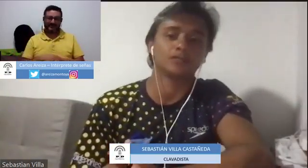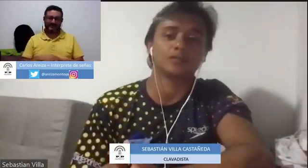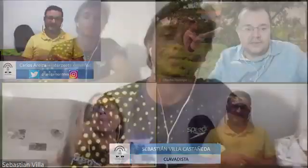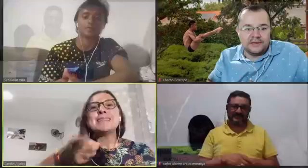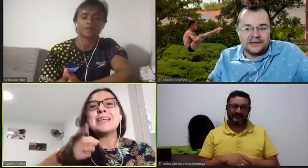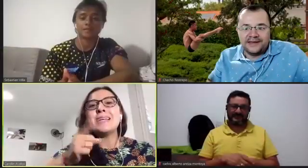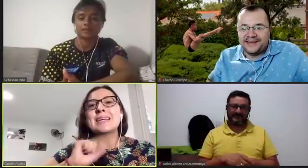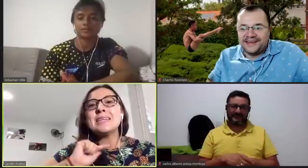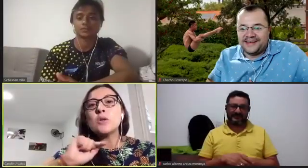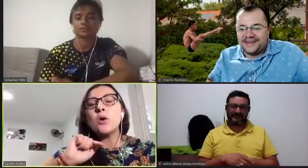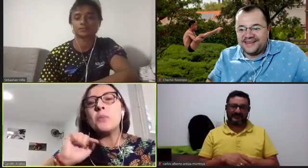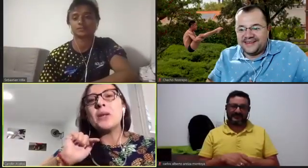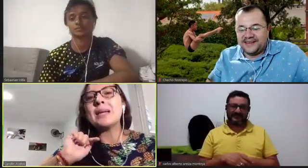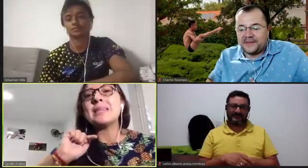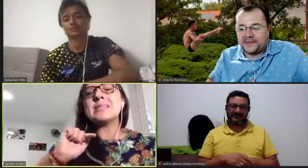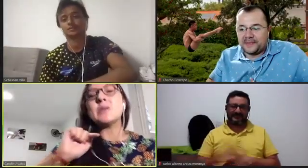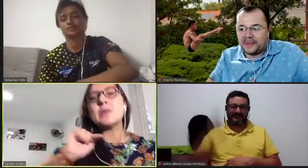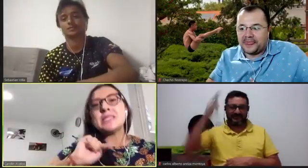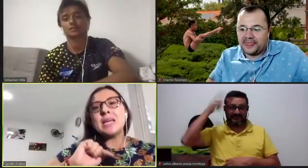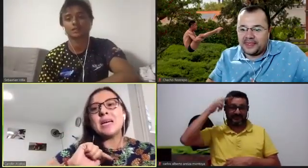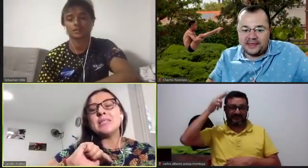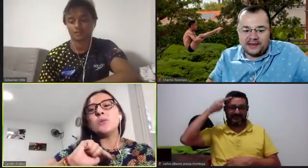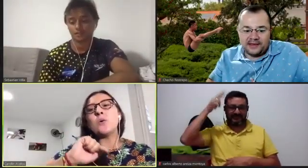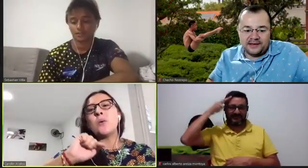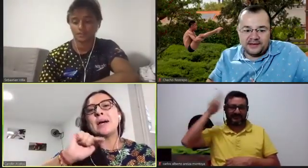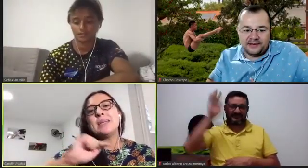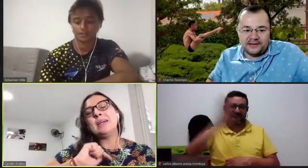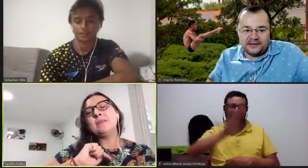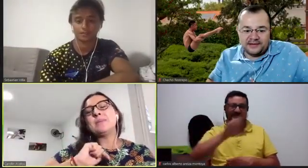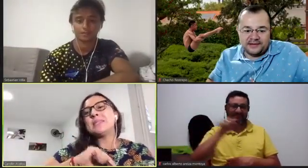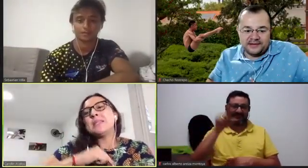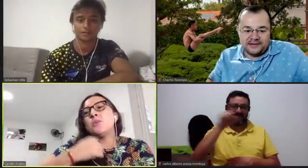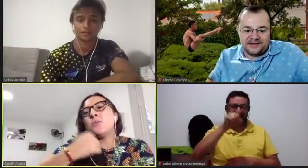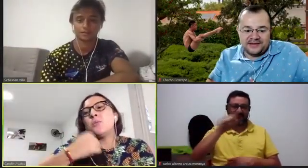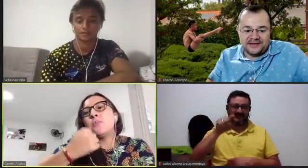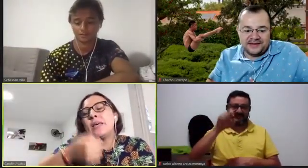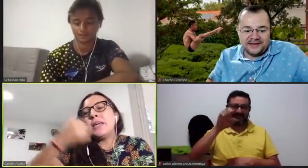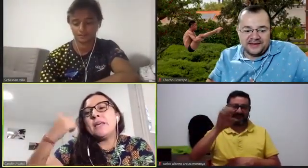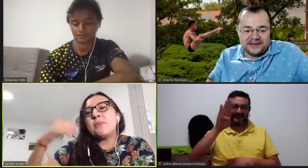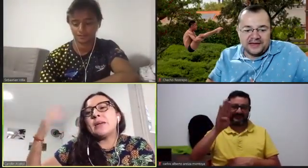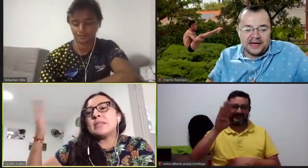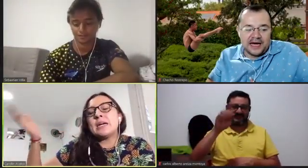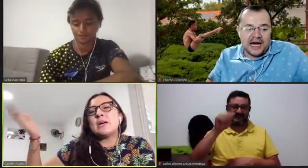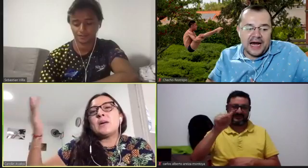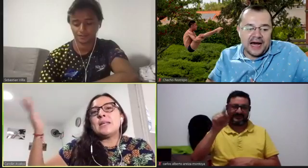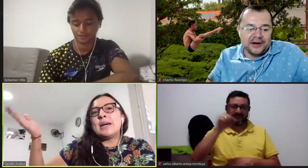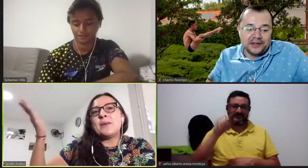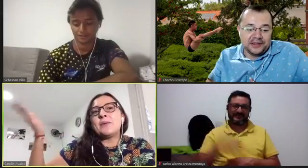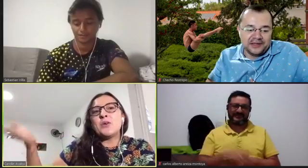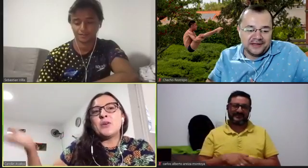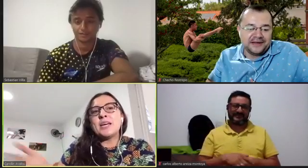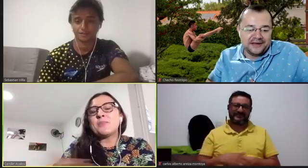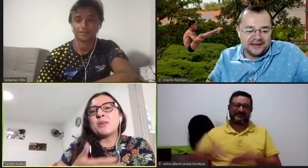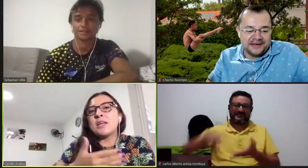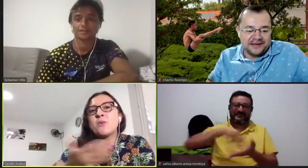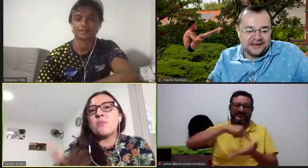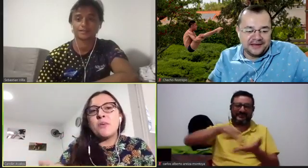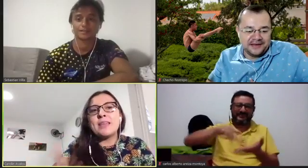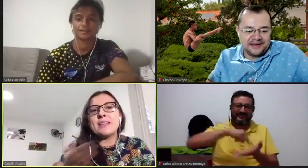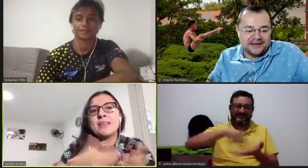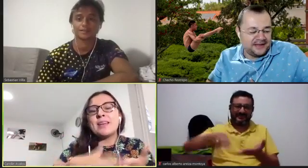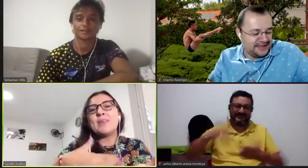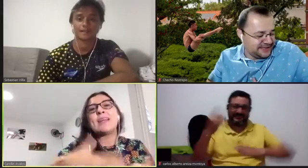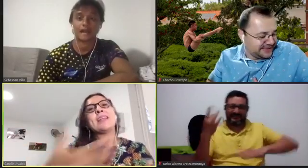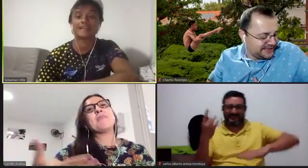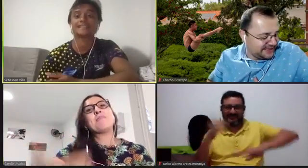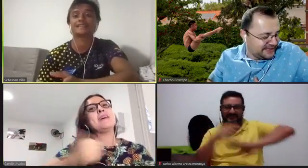no puedo. Ahí está la razón por la que Sebastián no baila. Pues él no puede ir por allá a bailar, a briconear, porque no puede.